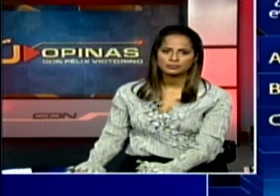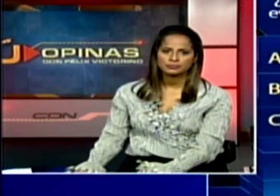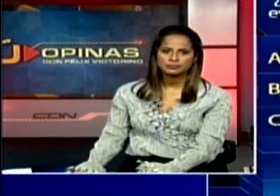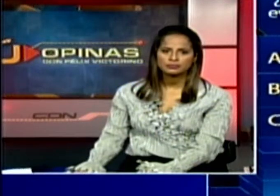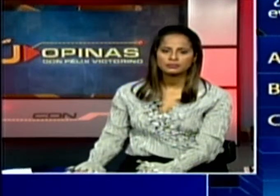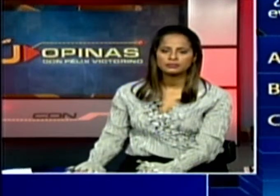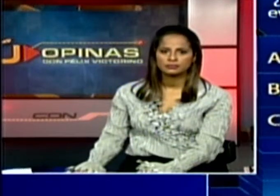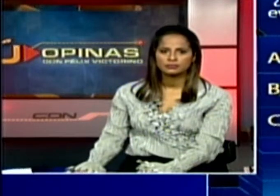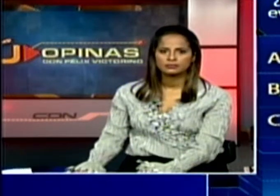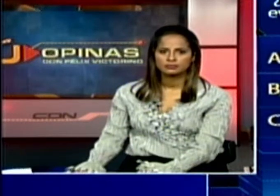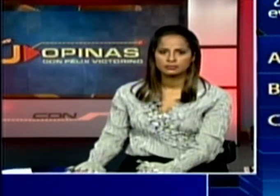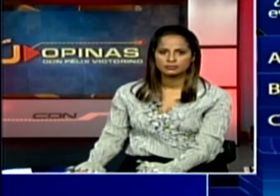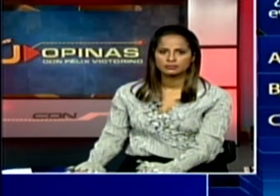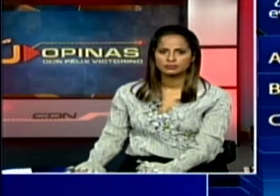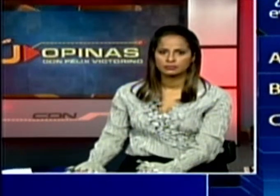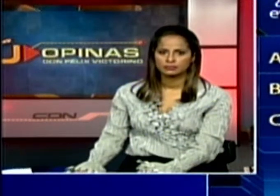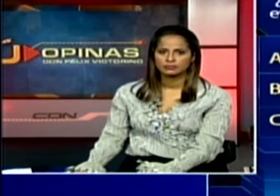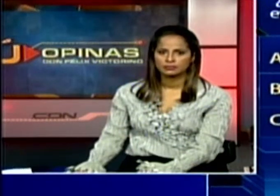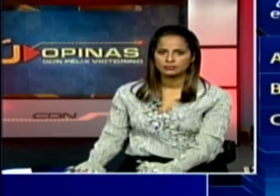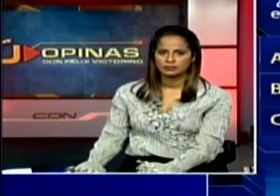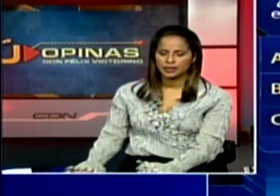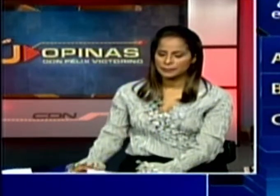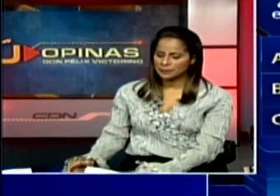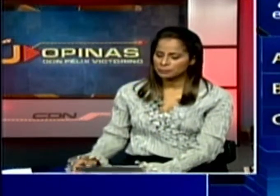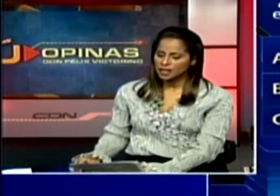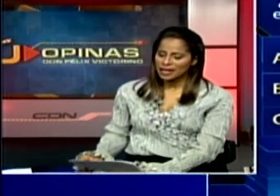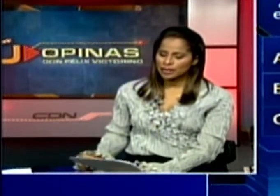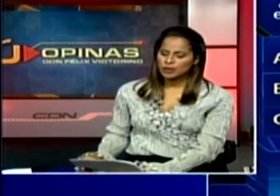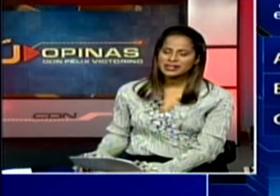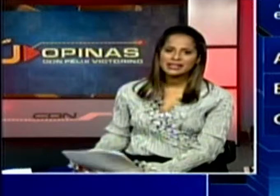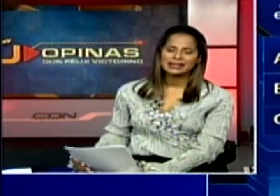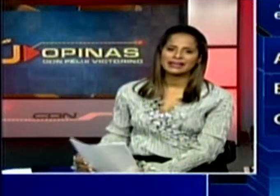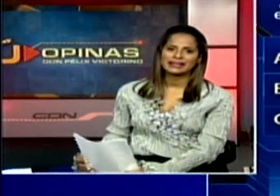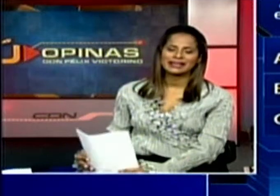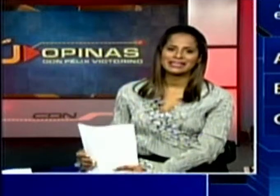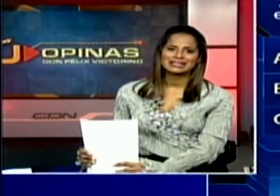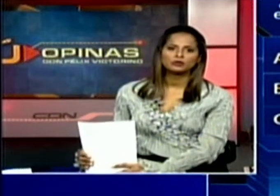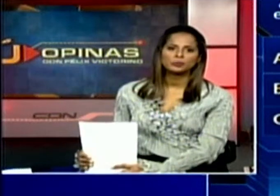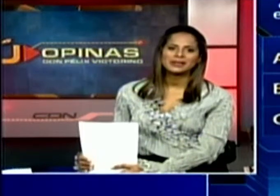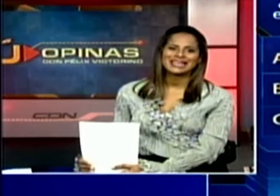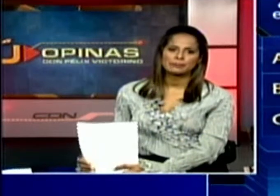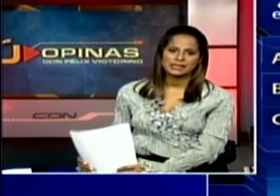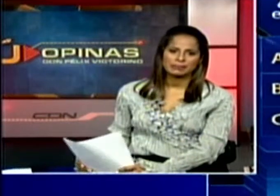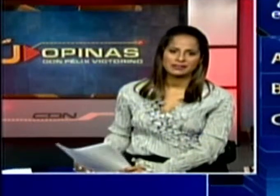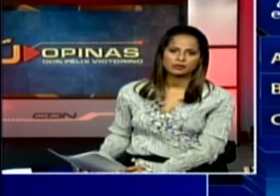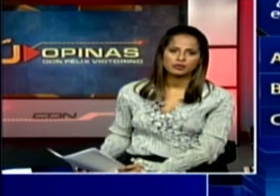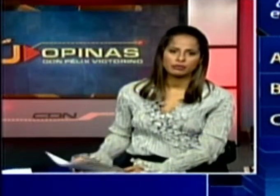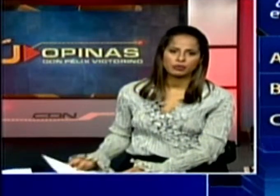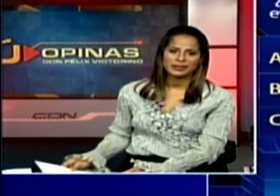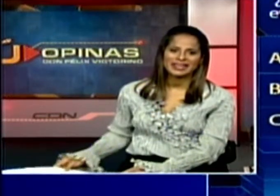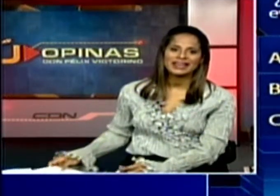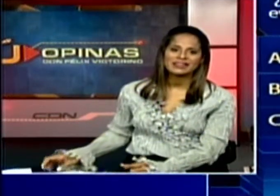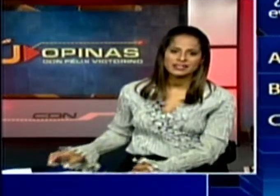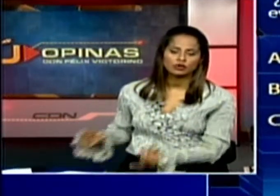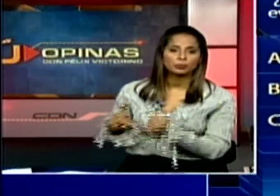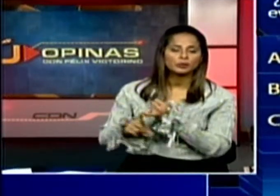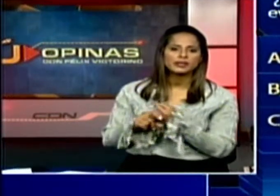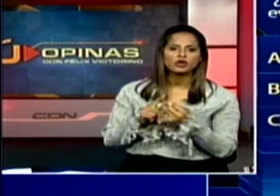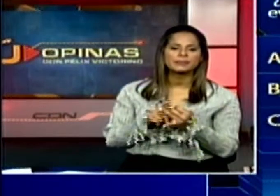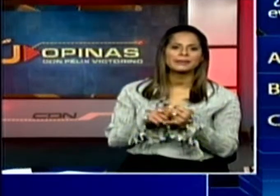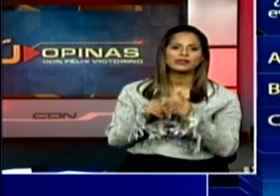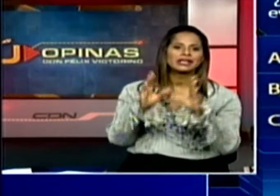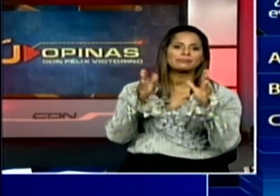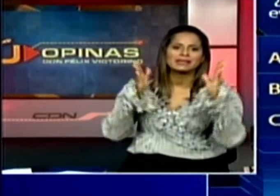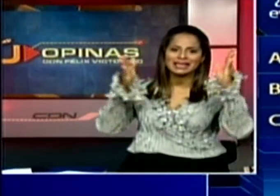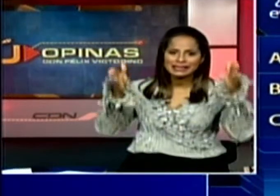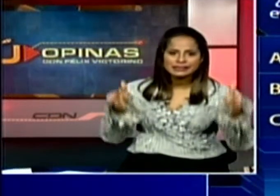hay una manipulación de esa información. Gracias. Bien, recuerden que Salud Pública depende para hacer su informe de que cada centro público